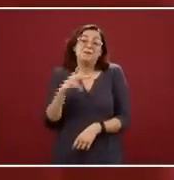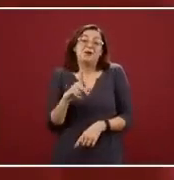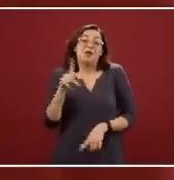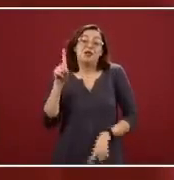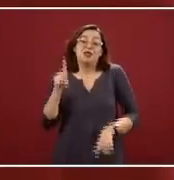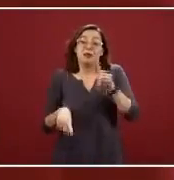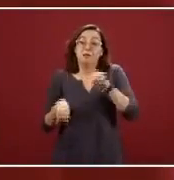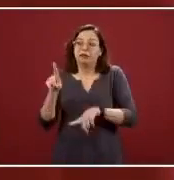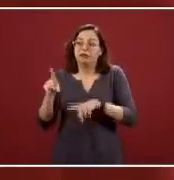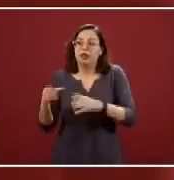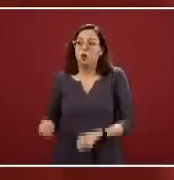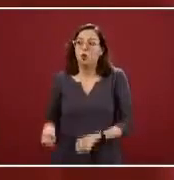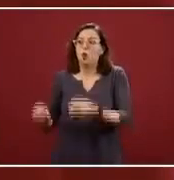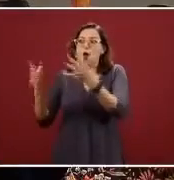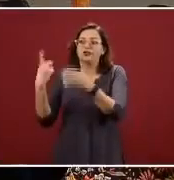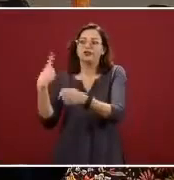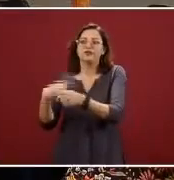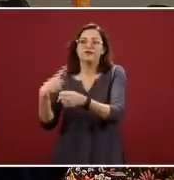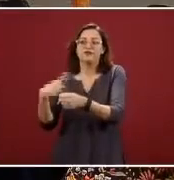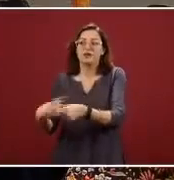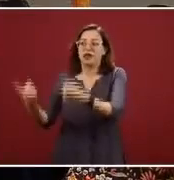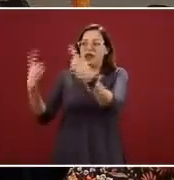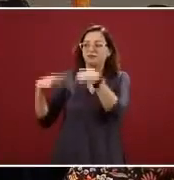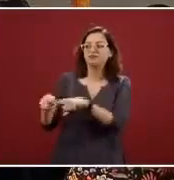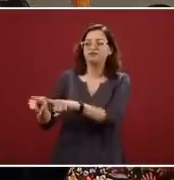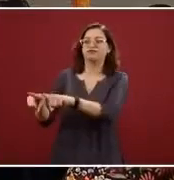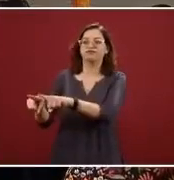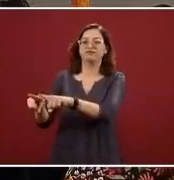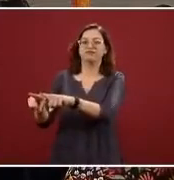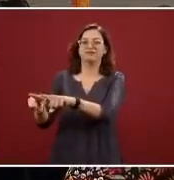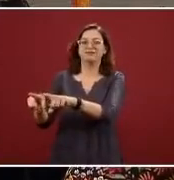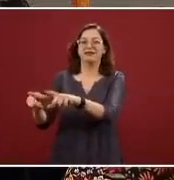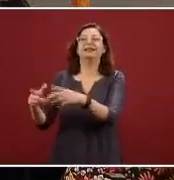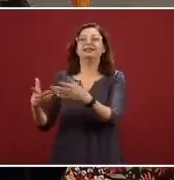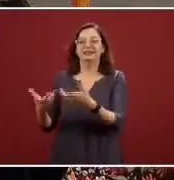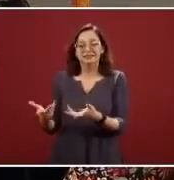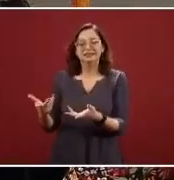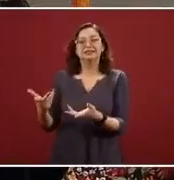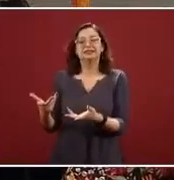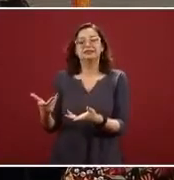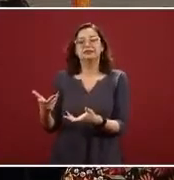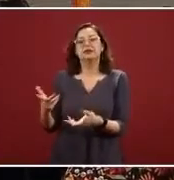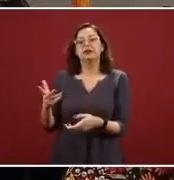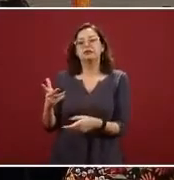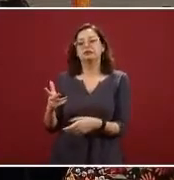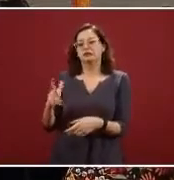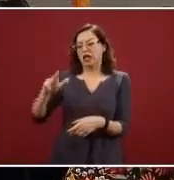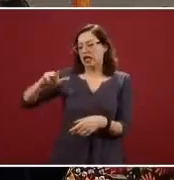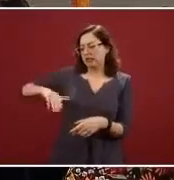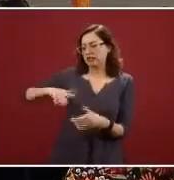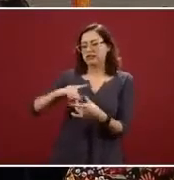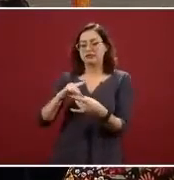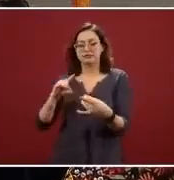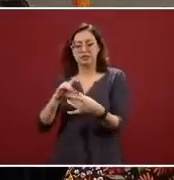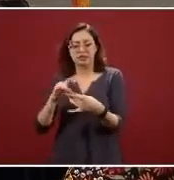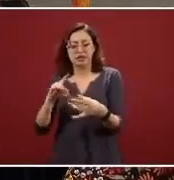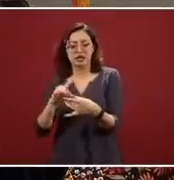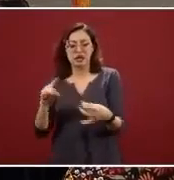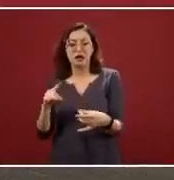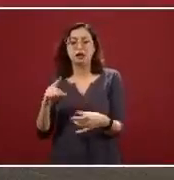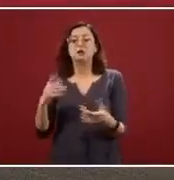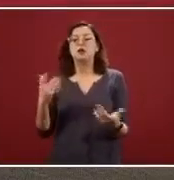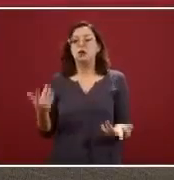manera simultánea se presentan. Entonces, lo que tenemos, y justo le comentaba yo al doctor José Luis Salomía que con mucho gusto